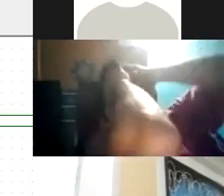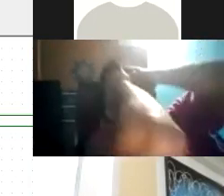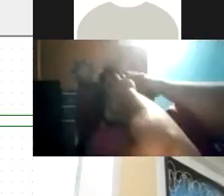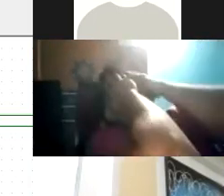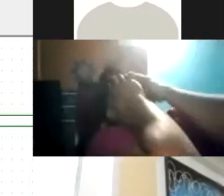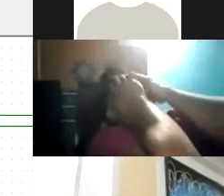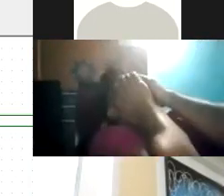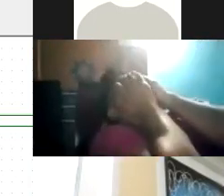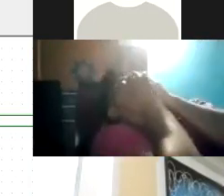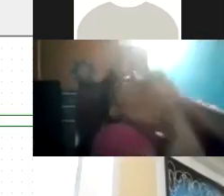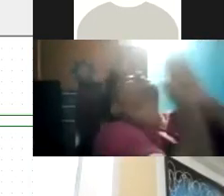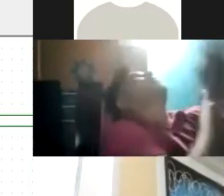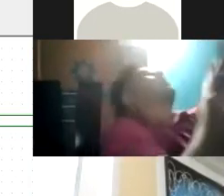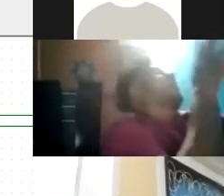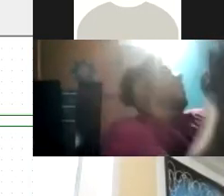intento.